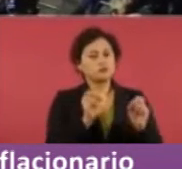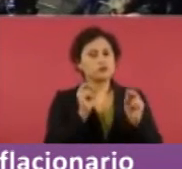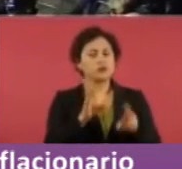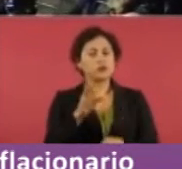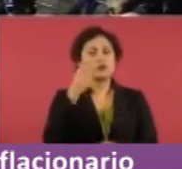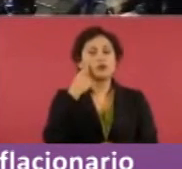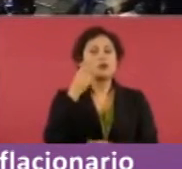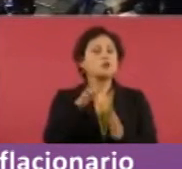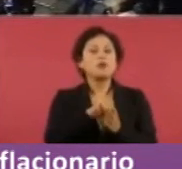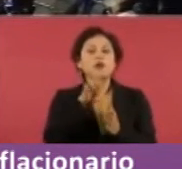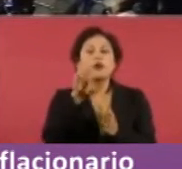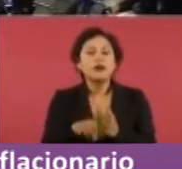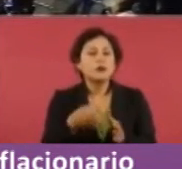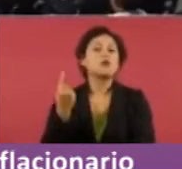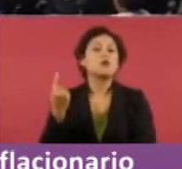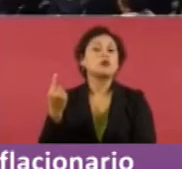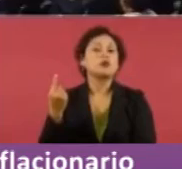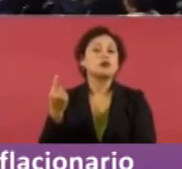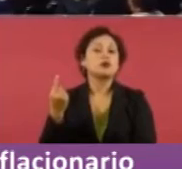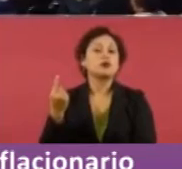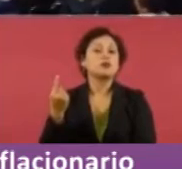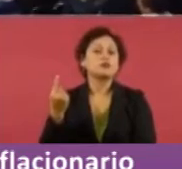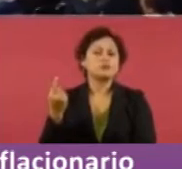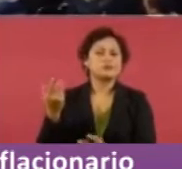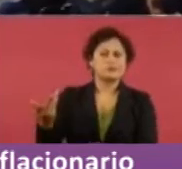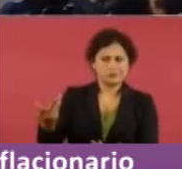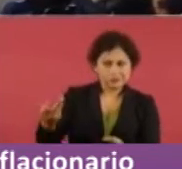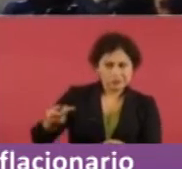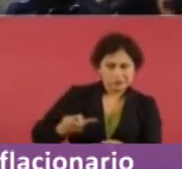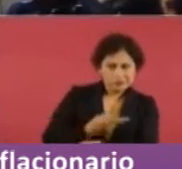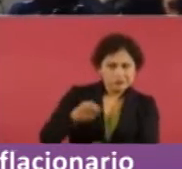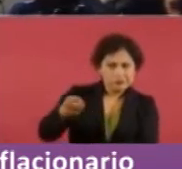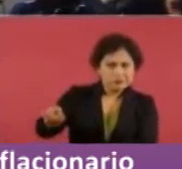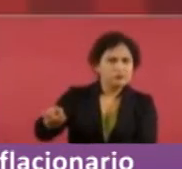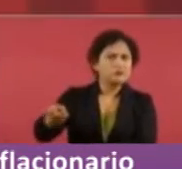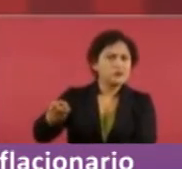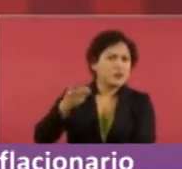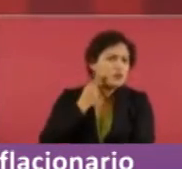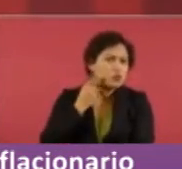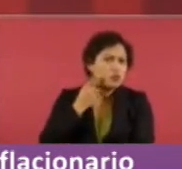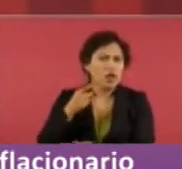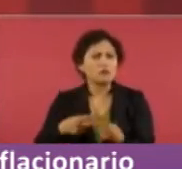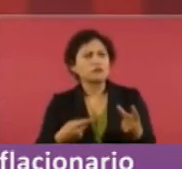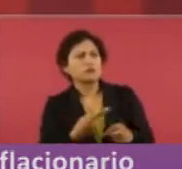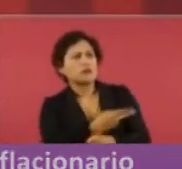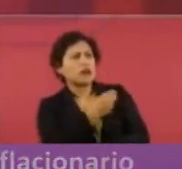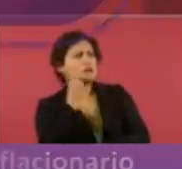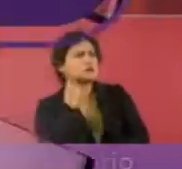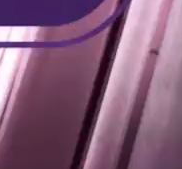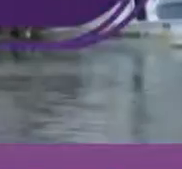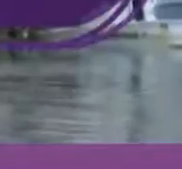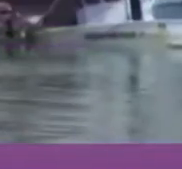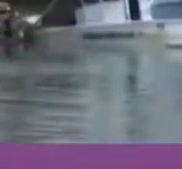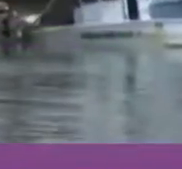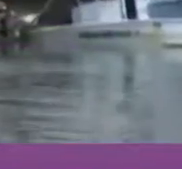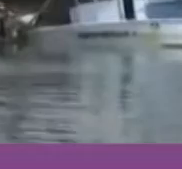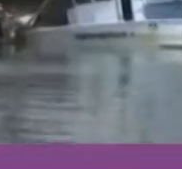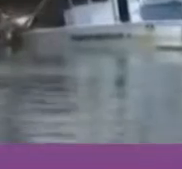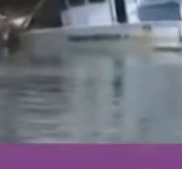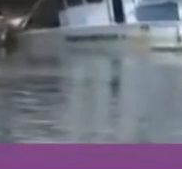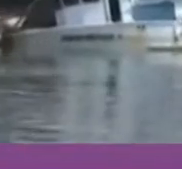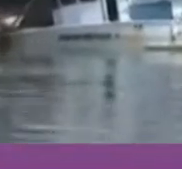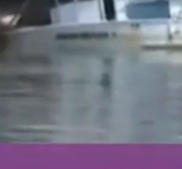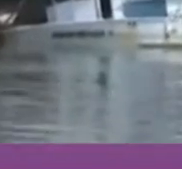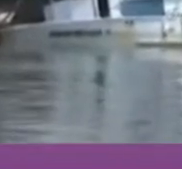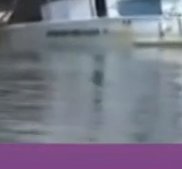aquellos definidos por el Servicio Nacional de Sanidad, Inocuidad y Calidad y de la Comisión Federal para la Protección contra Riesgos Sanitarios. Estas imágenes